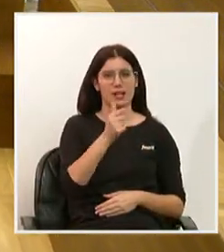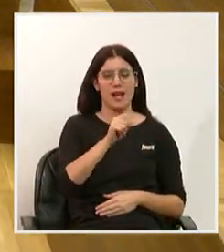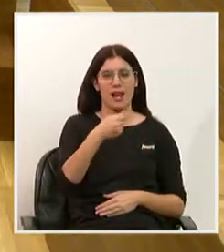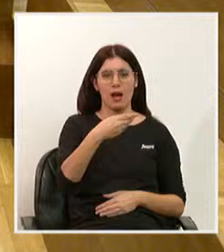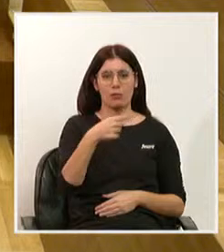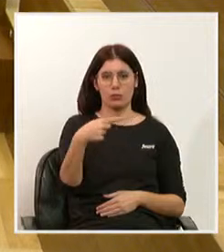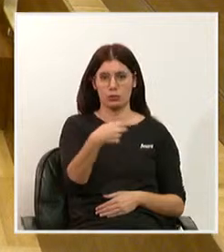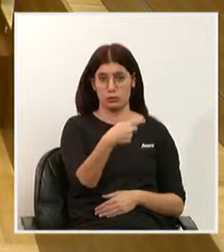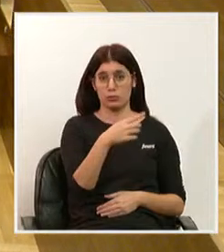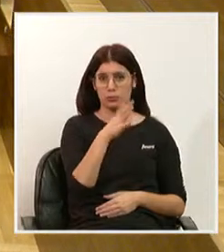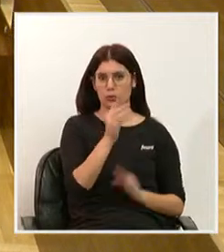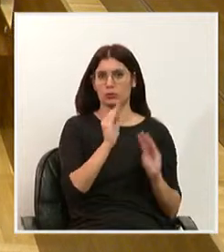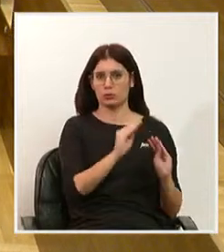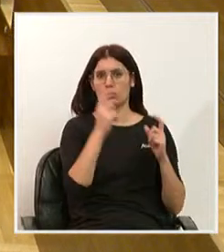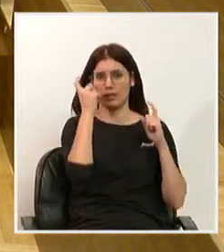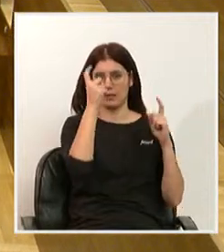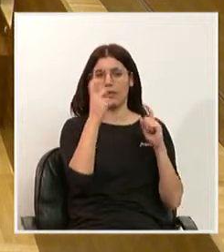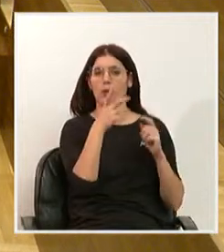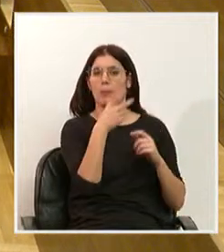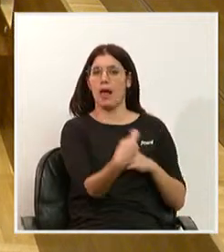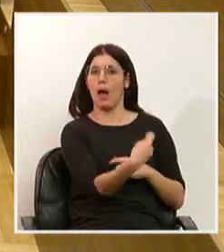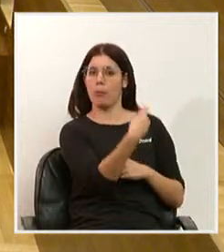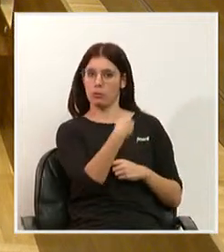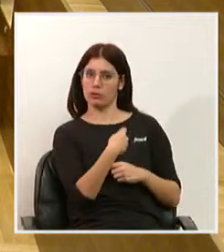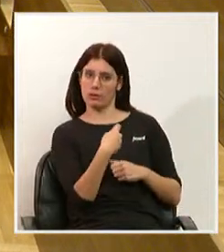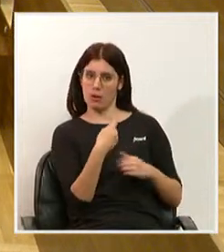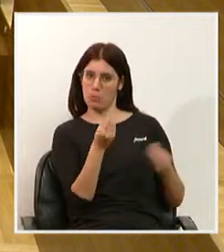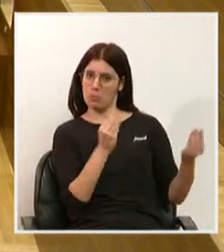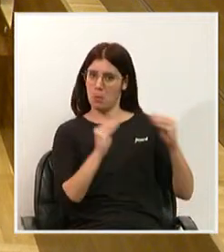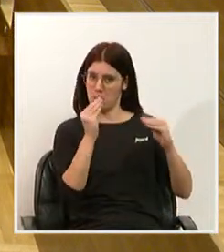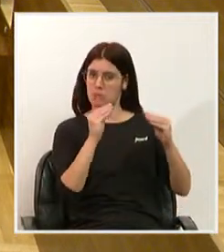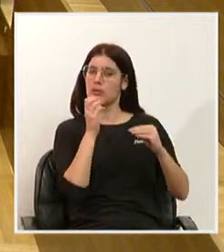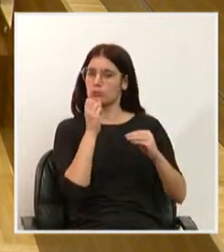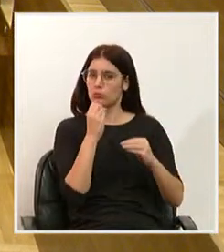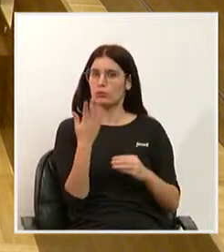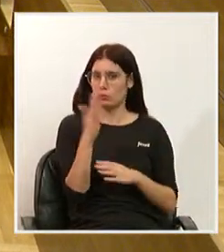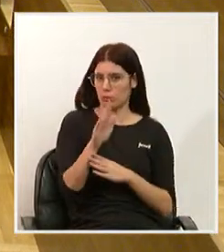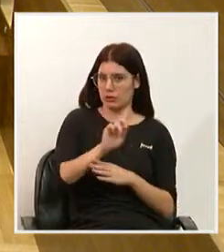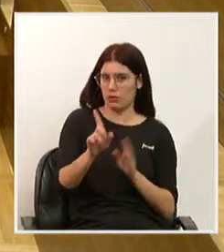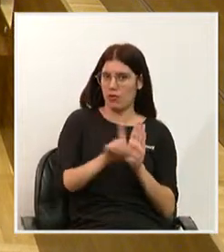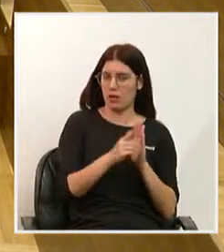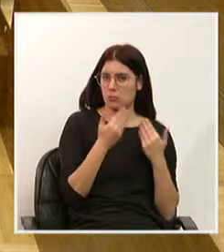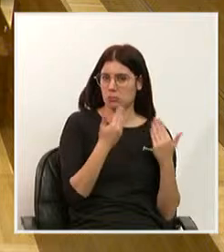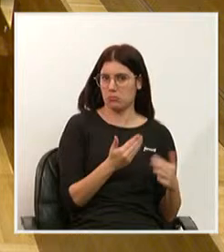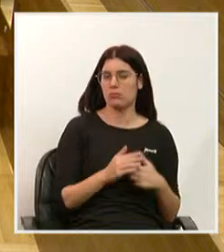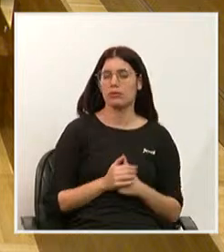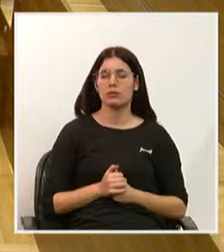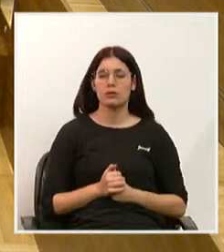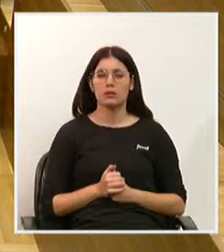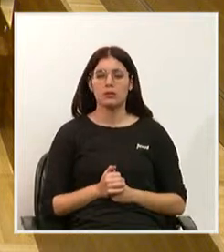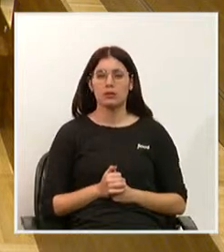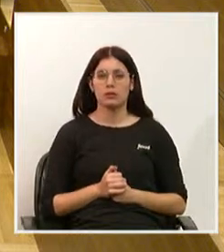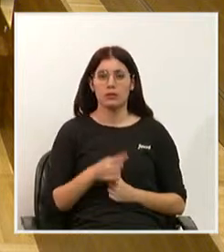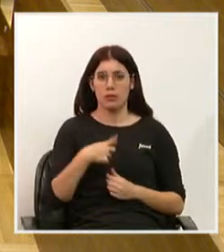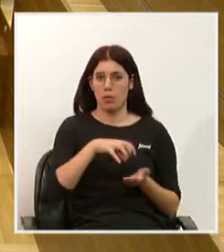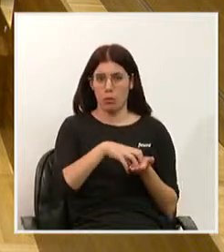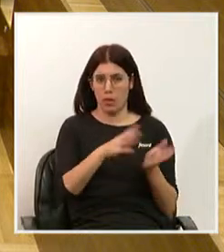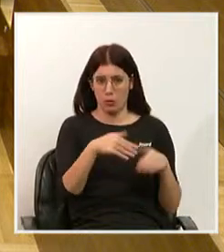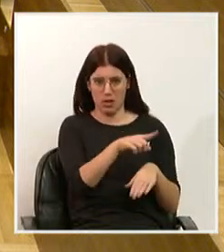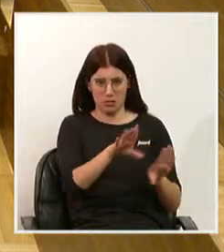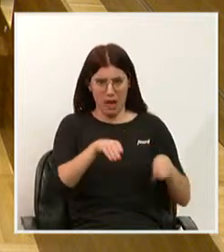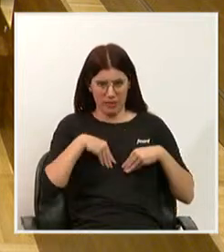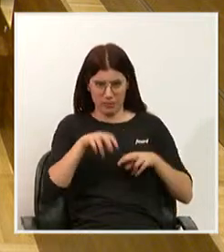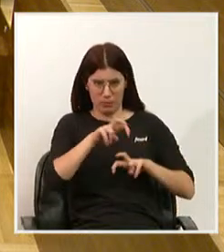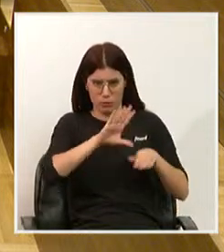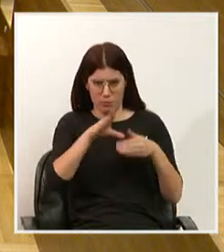inten de aportar de contribuir esta pnl s du anem a acceptar